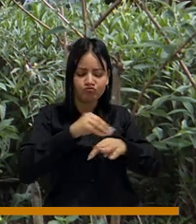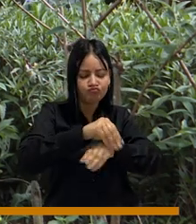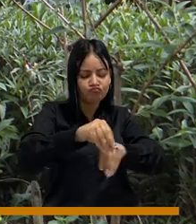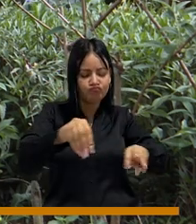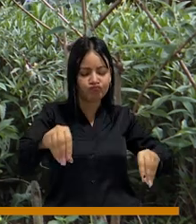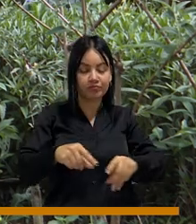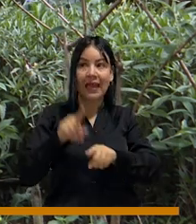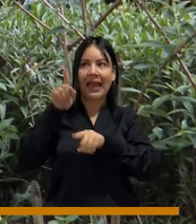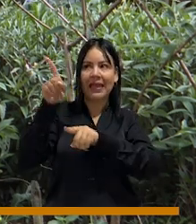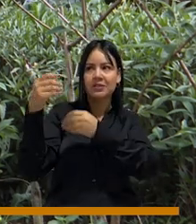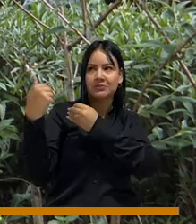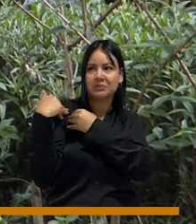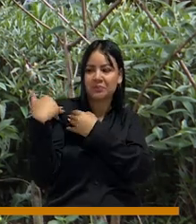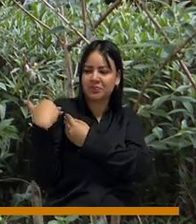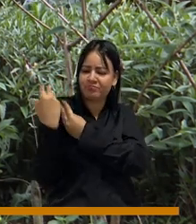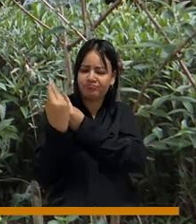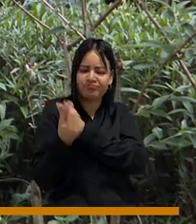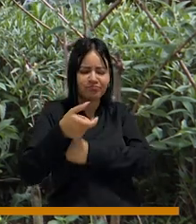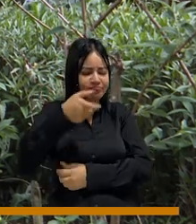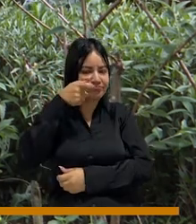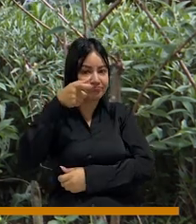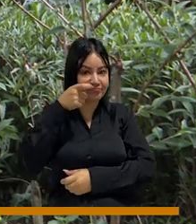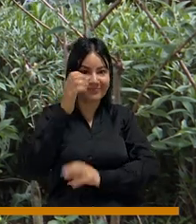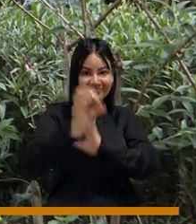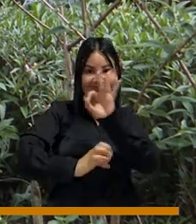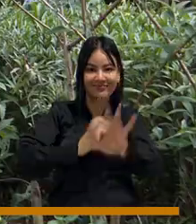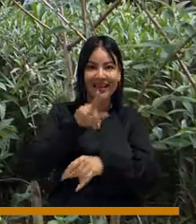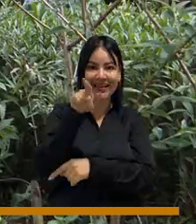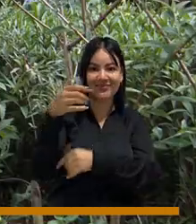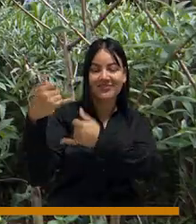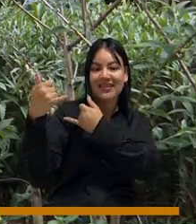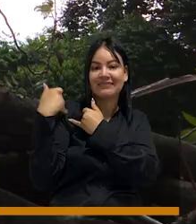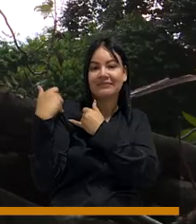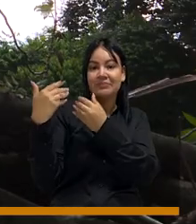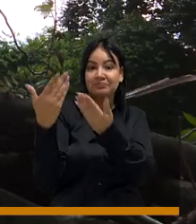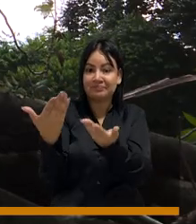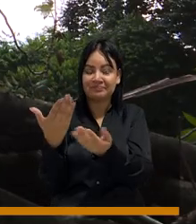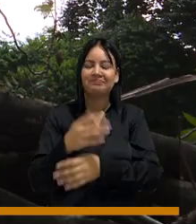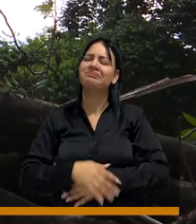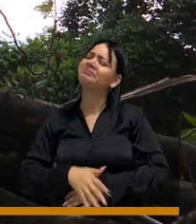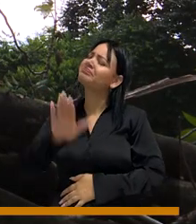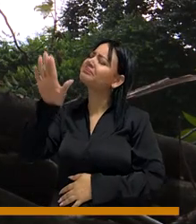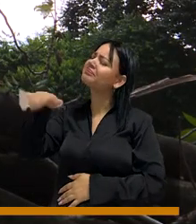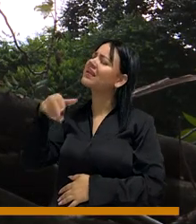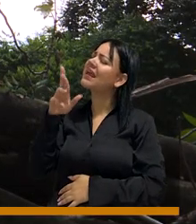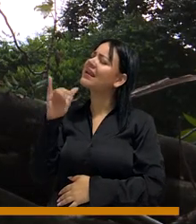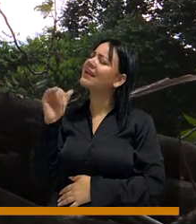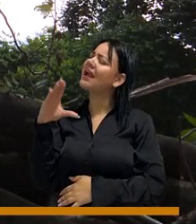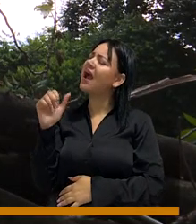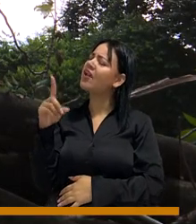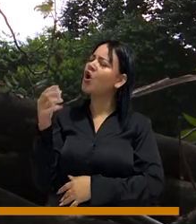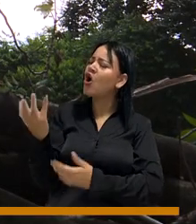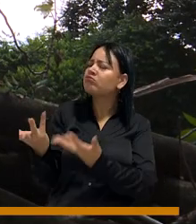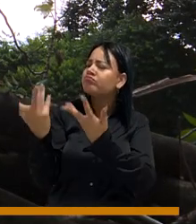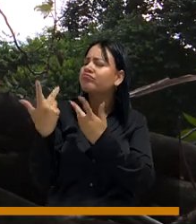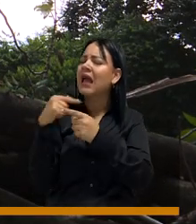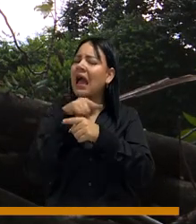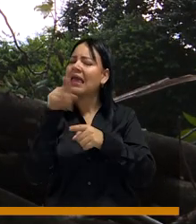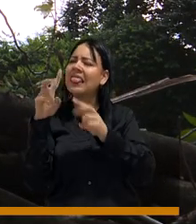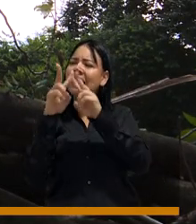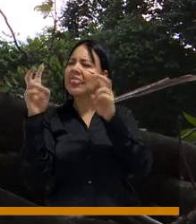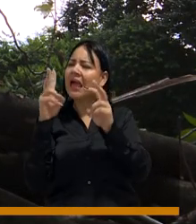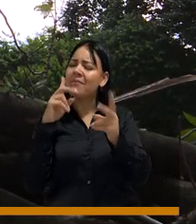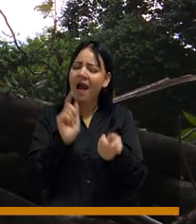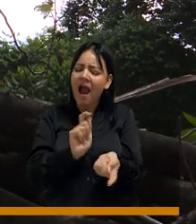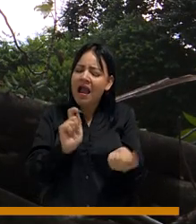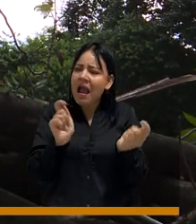ambientales que se encargan del cuidado de este cerro y que además lo hacen con iniciativa propia. Ricardo, contame cómo es todo el tema que tienen acá